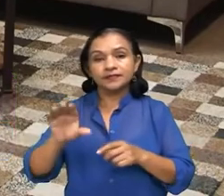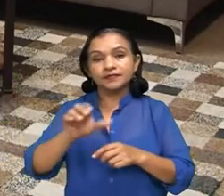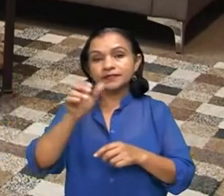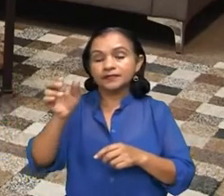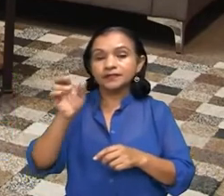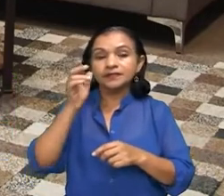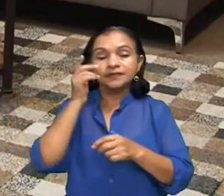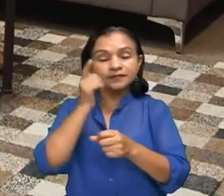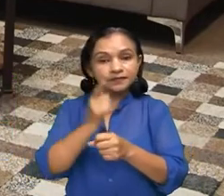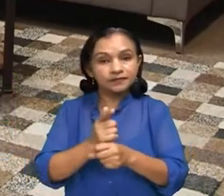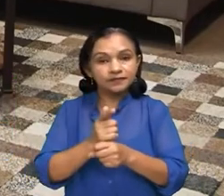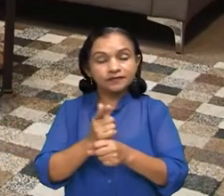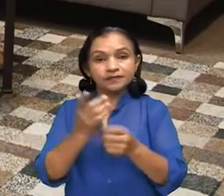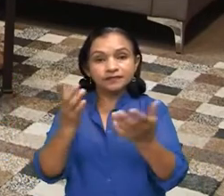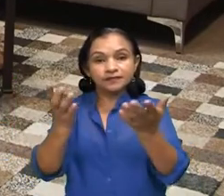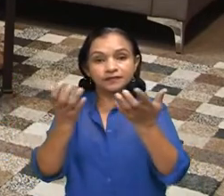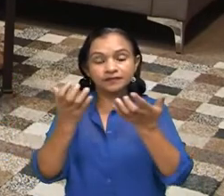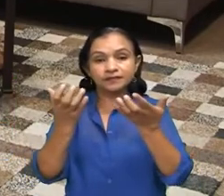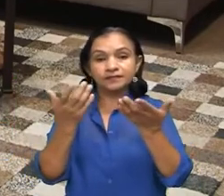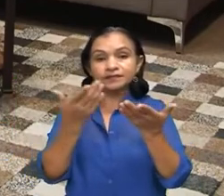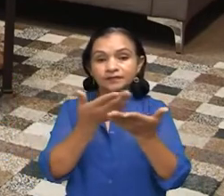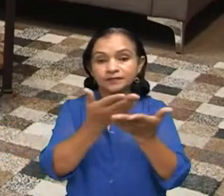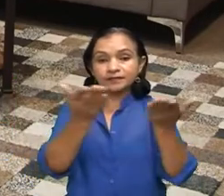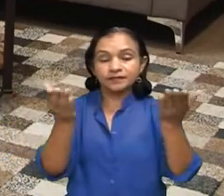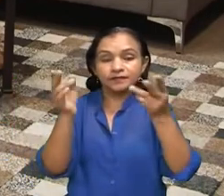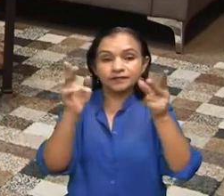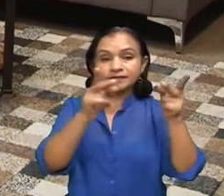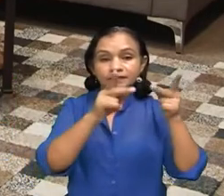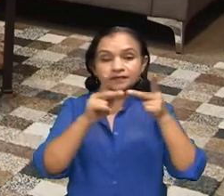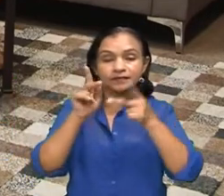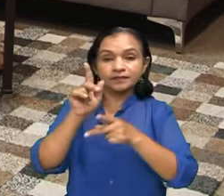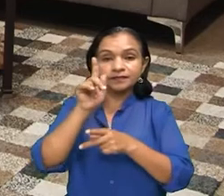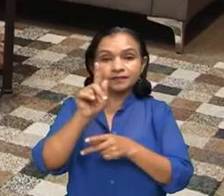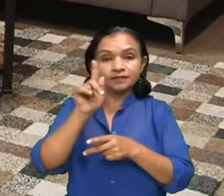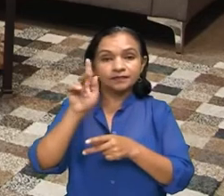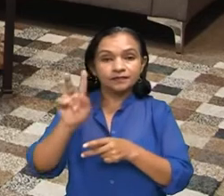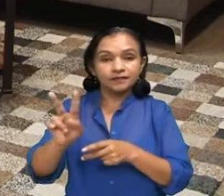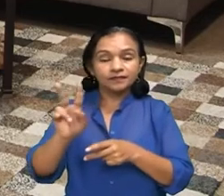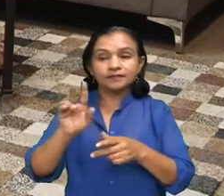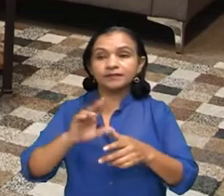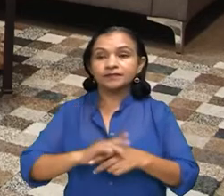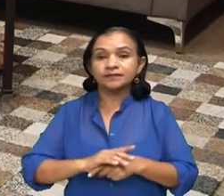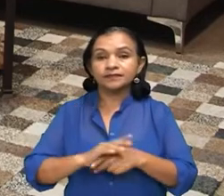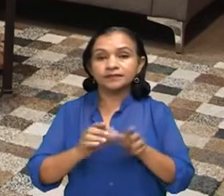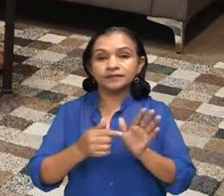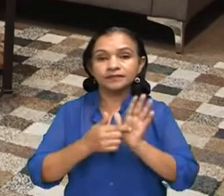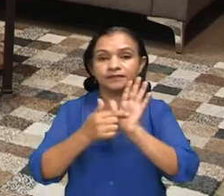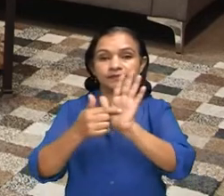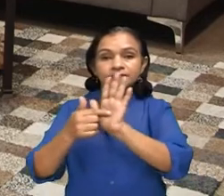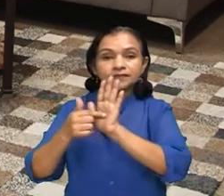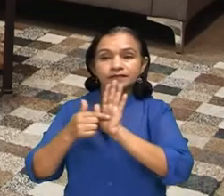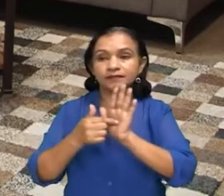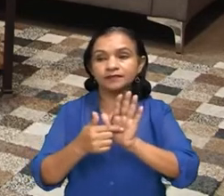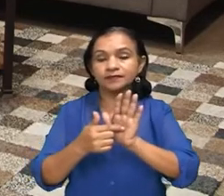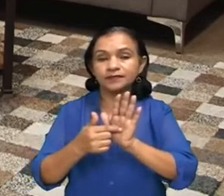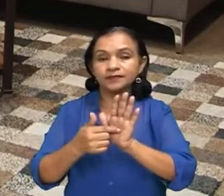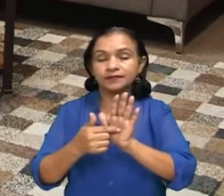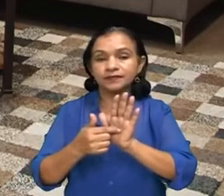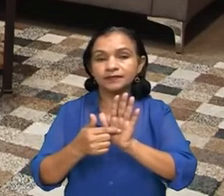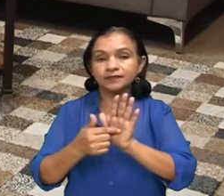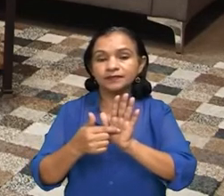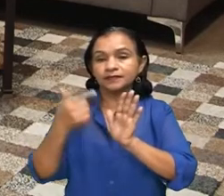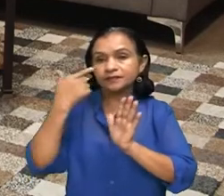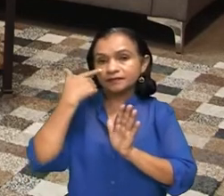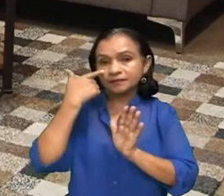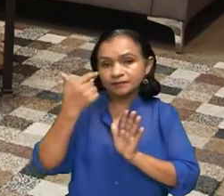reportaje también que quisiera compartir con nuestra audiencia, y porque es a través de los ejemplos. Con usted conocemos lo que